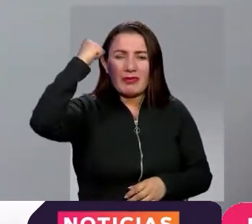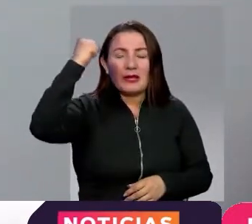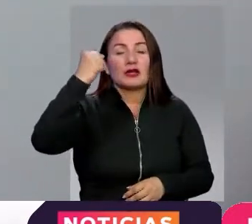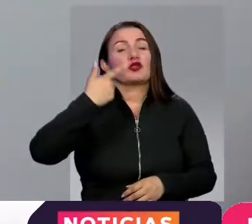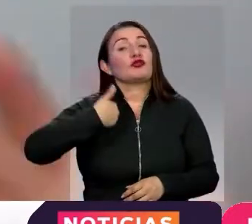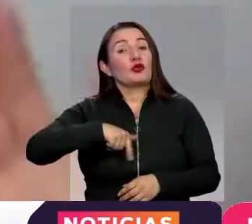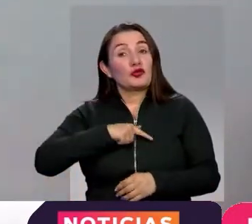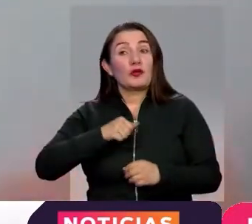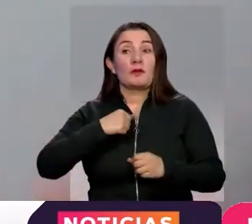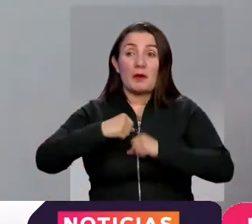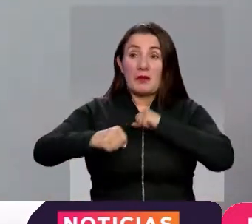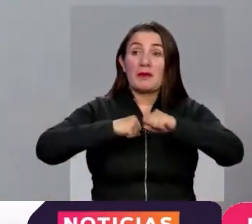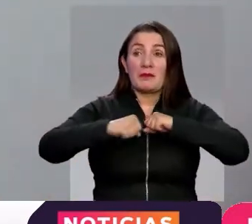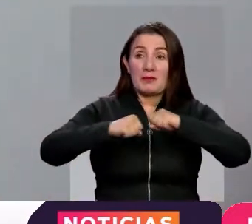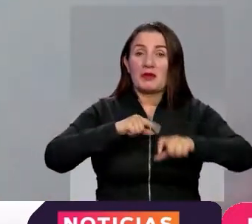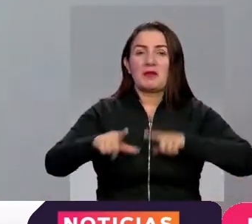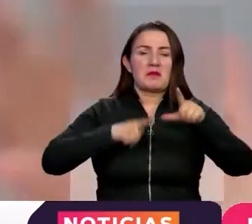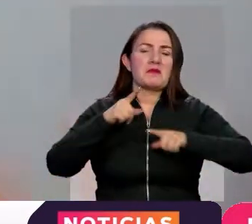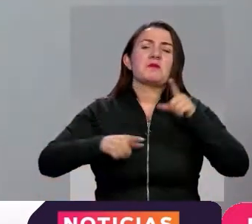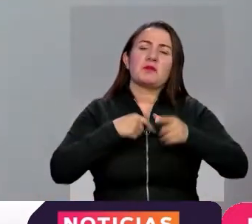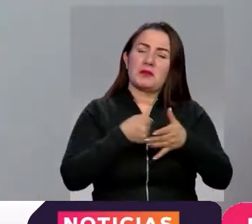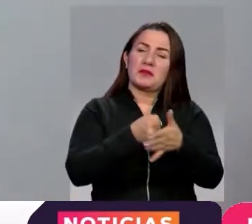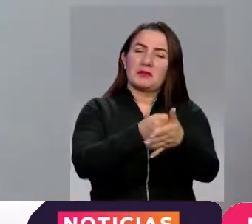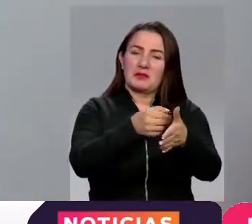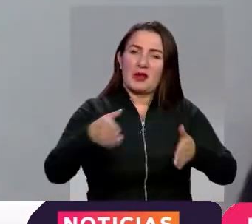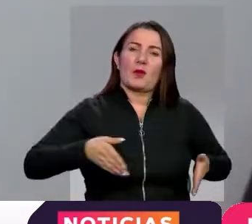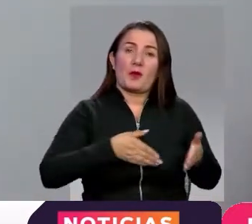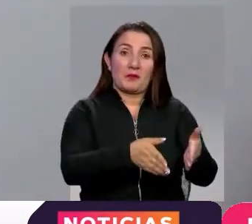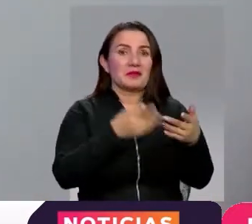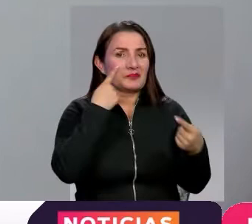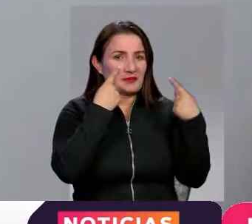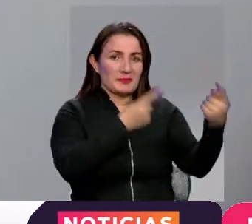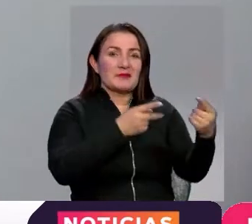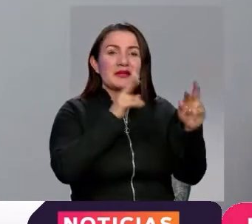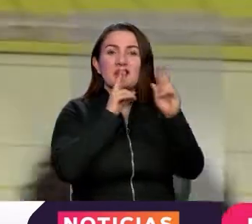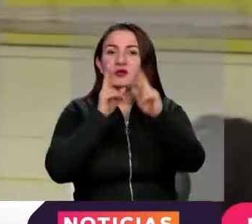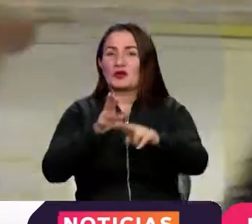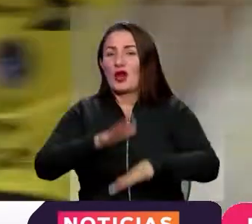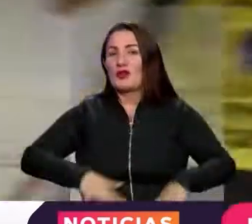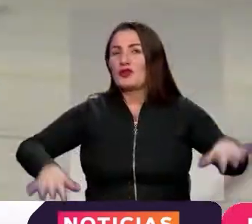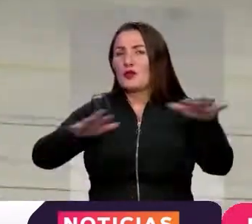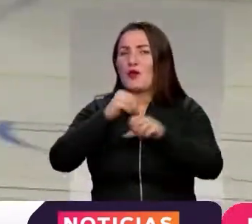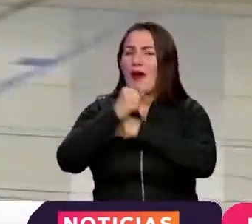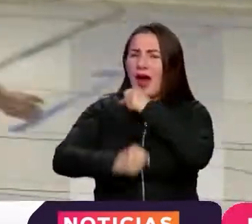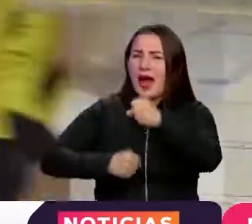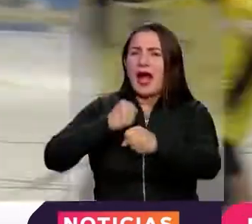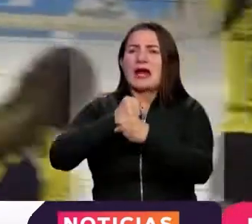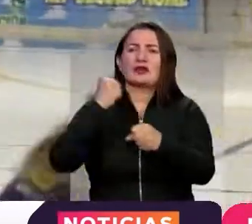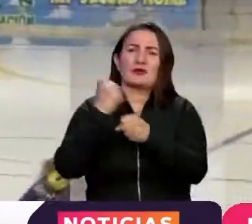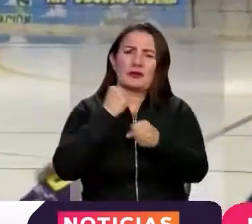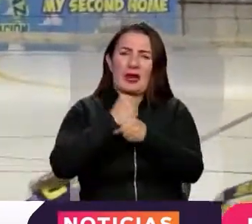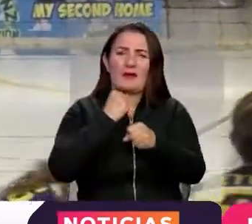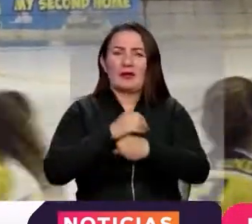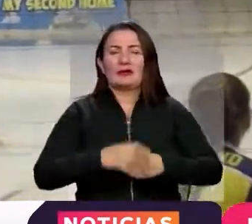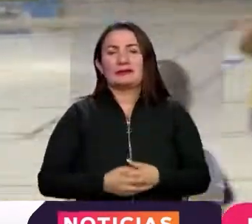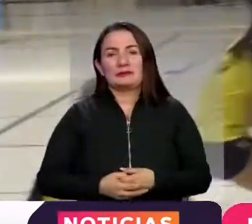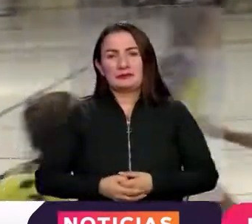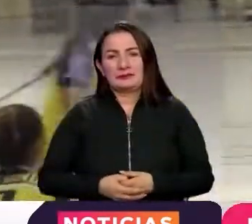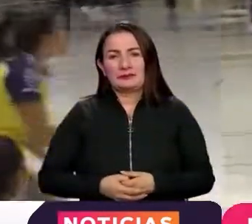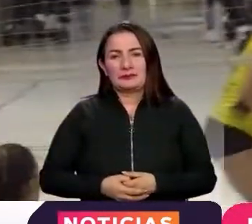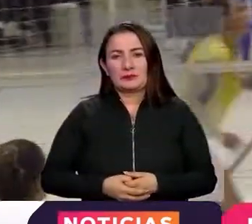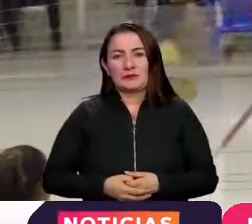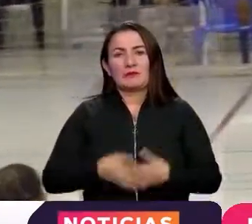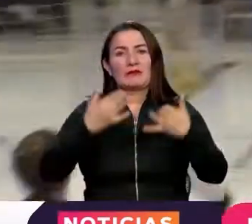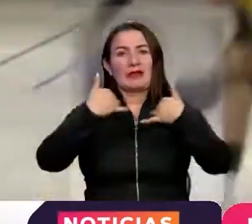Y pues bueno, hemos ido forjando el camino así, pues finalmente, pues mira, yo creo que es el resultado de un año de trabajo. Billón y EFA Deportes ya se